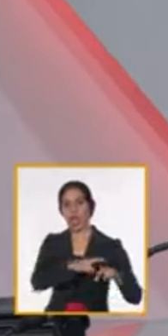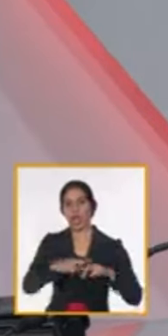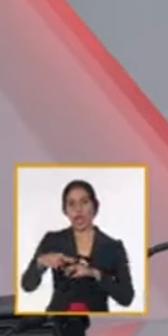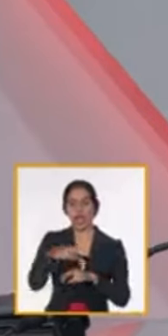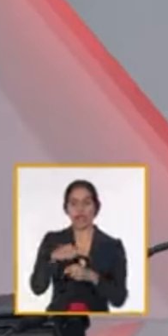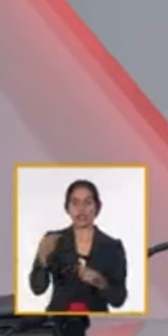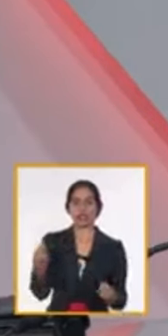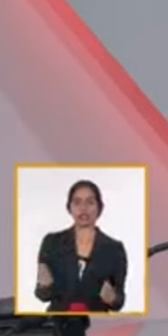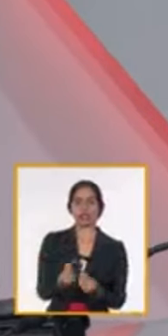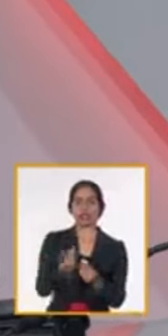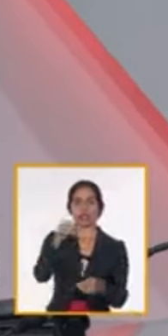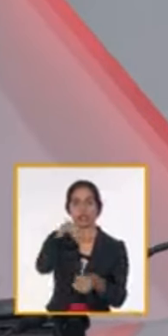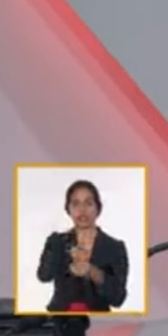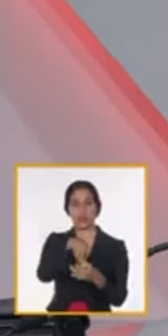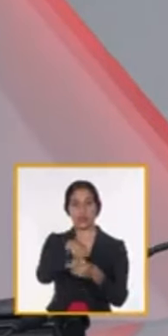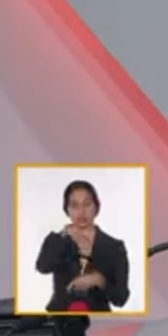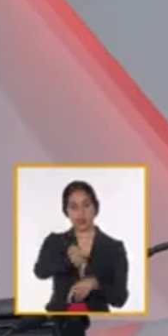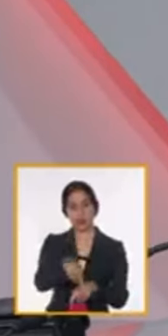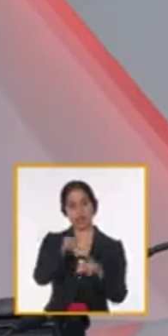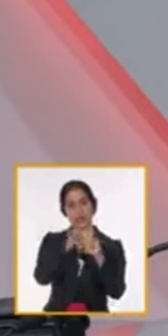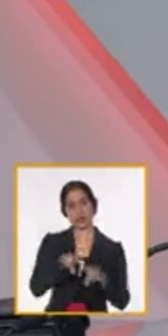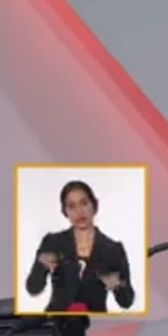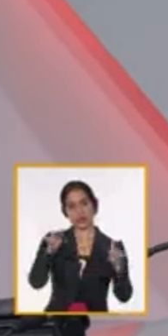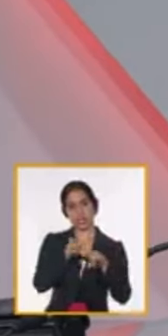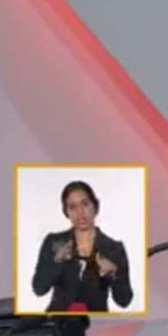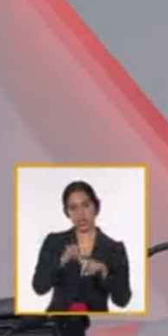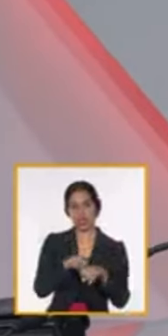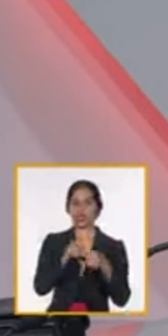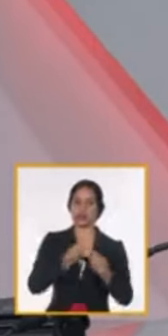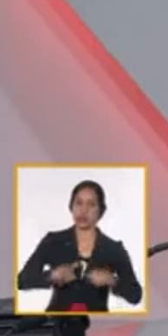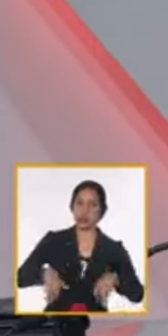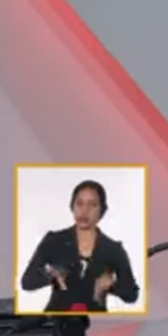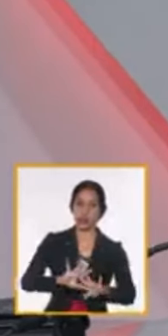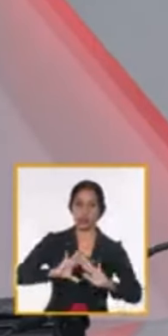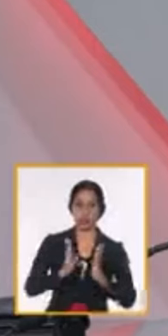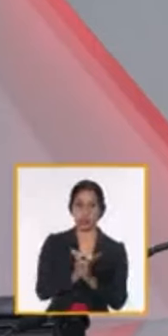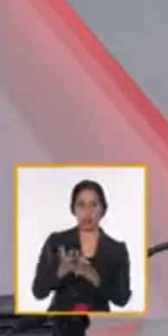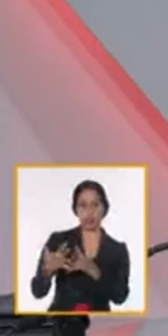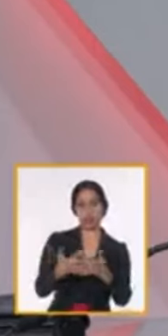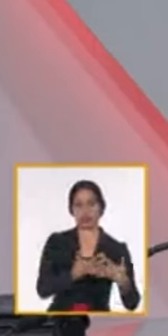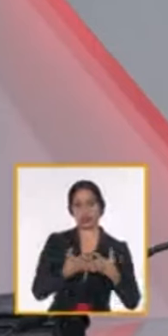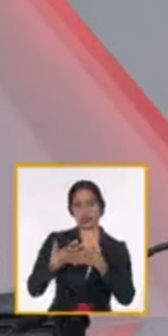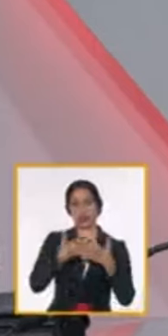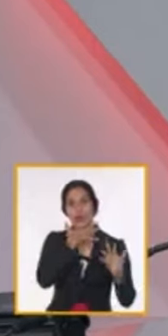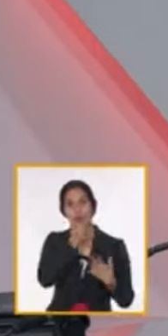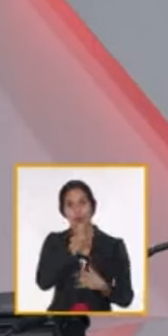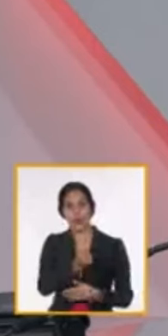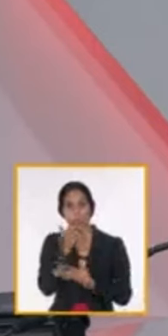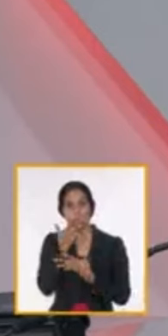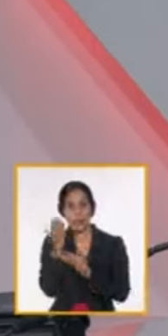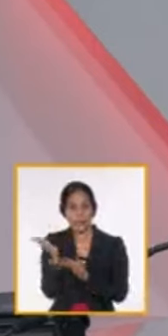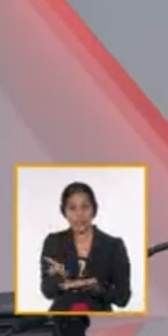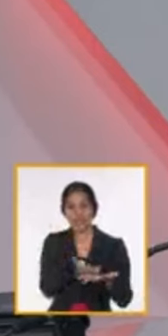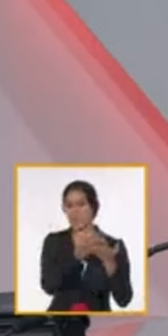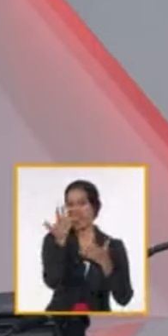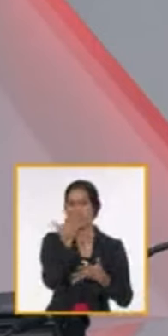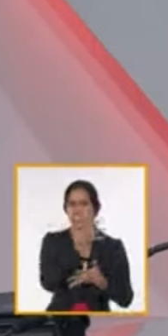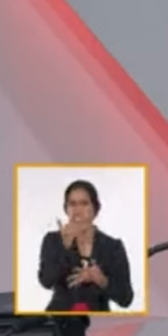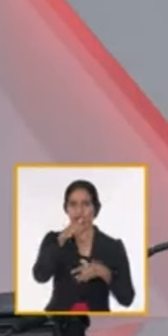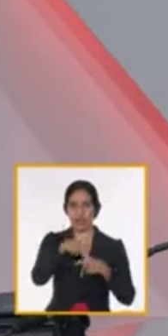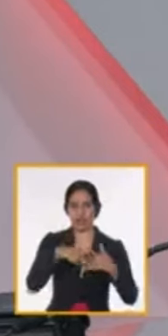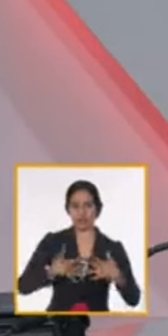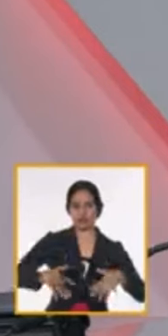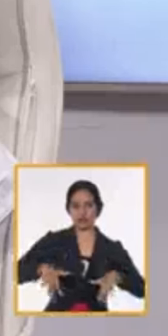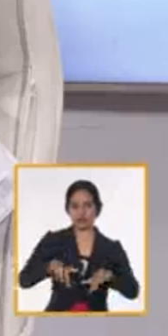impacto que estas protestas han tenido en el seno de la sociedad estadounidense. Tengo el placer, le doy la bienvenida acá en nuestro estudio